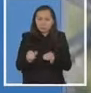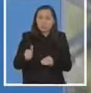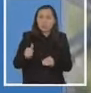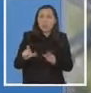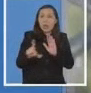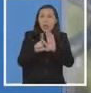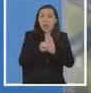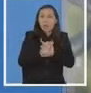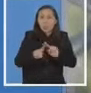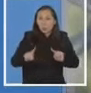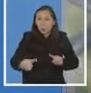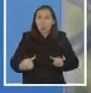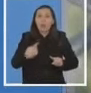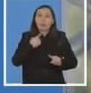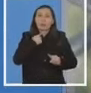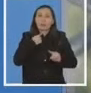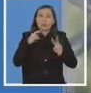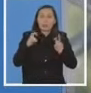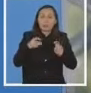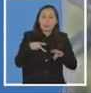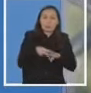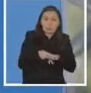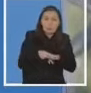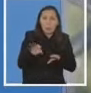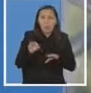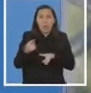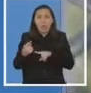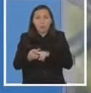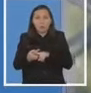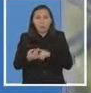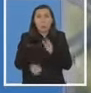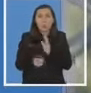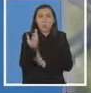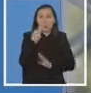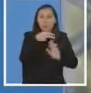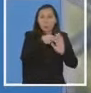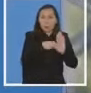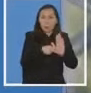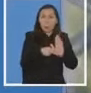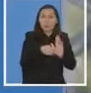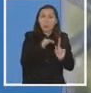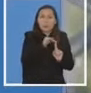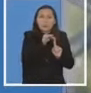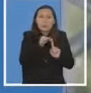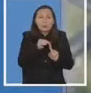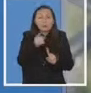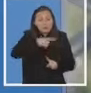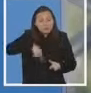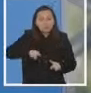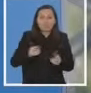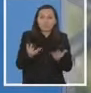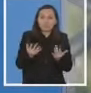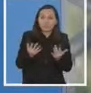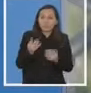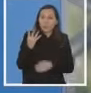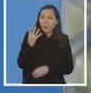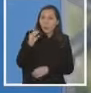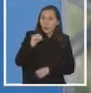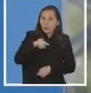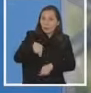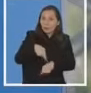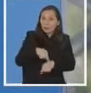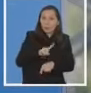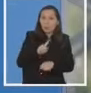vea afectada por trabas o abusos esta nueva normativa. Y principalmente esperamos que las 40 horas no